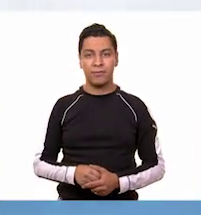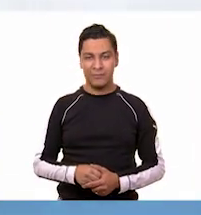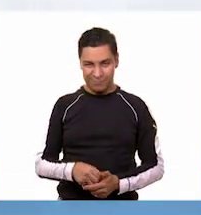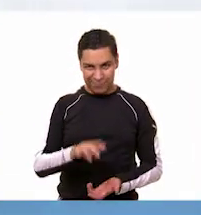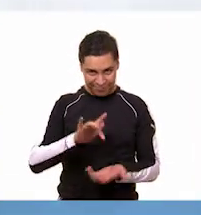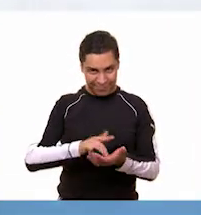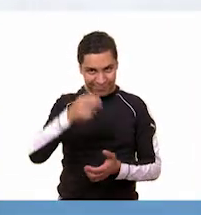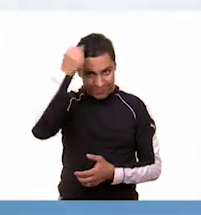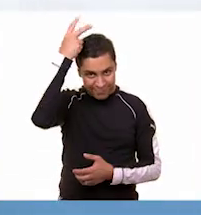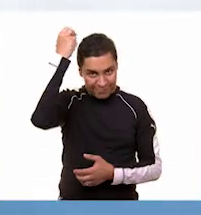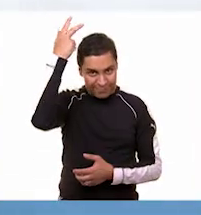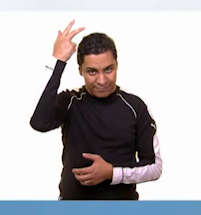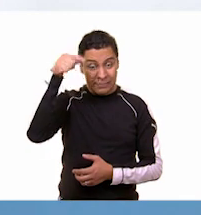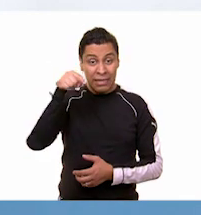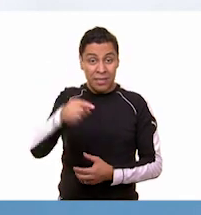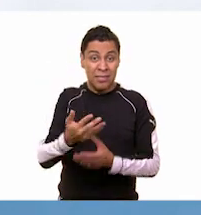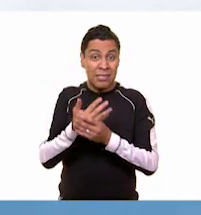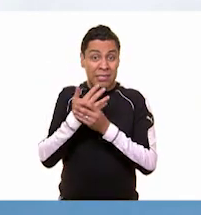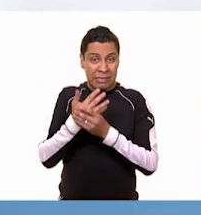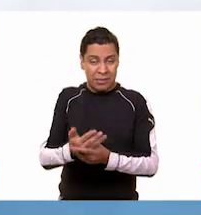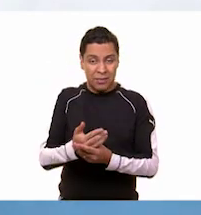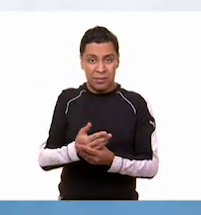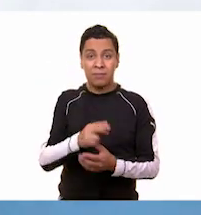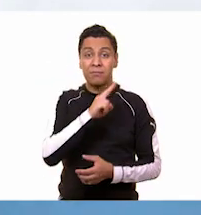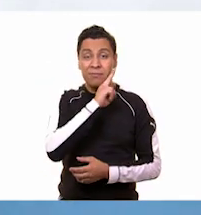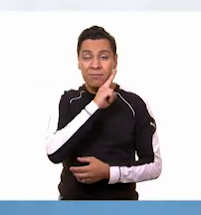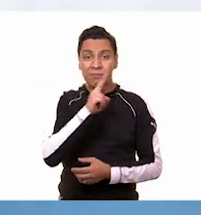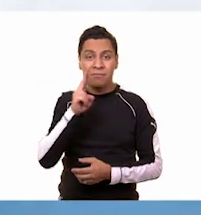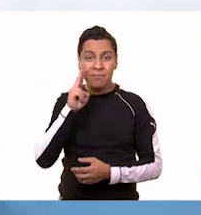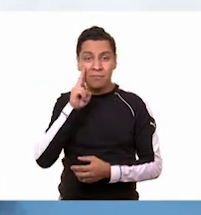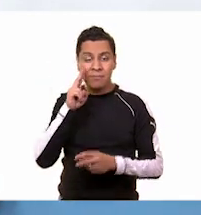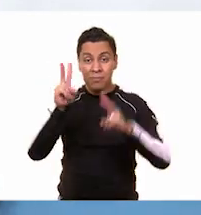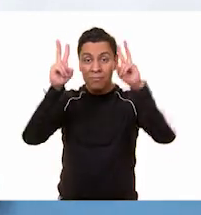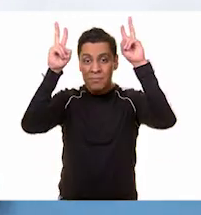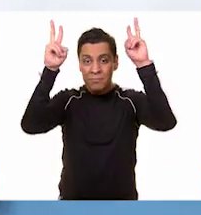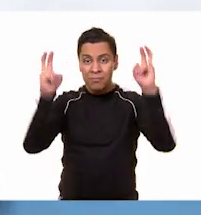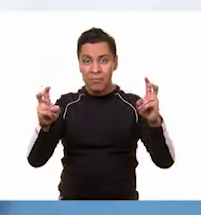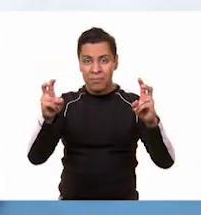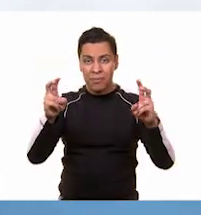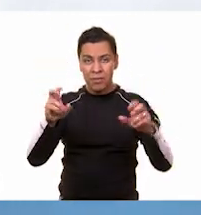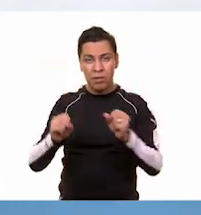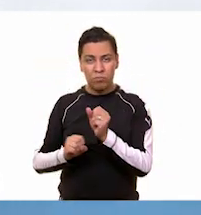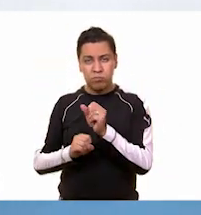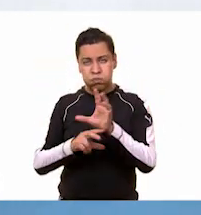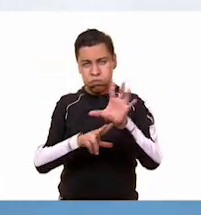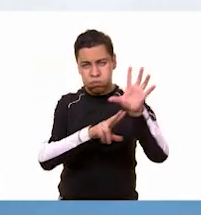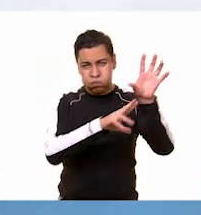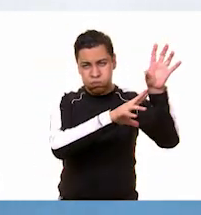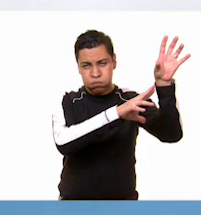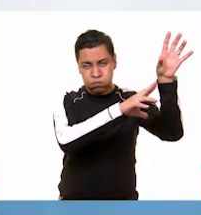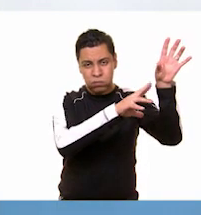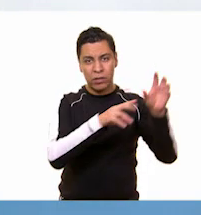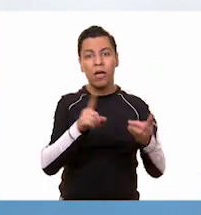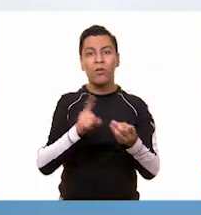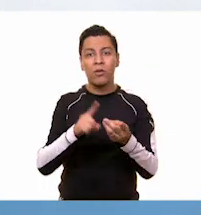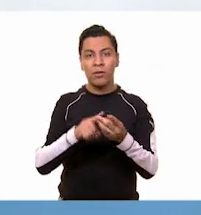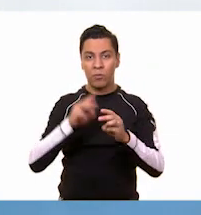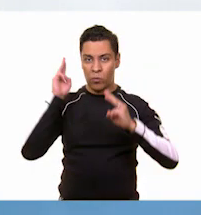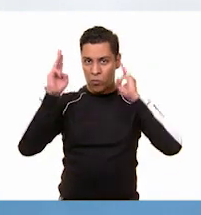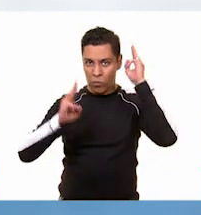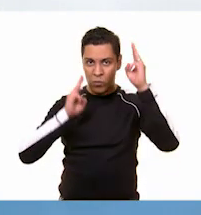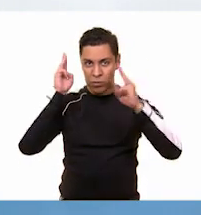se nos dice el contenido de la nota y ya vemos que trata sobre una nave espacial que será llevada a un museo para